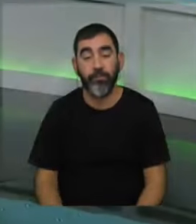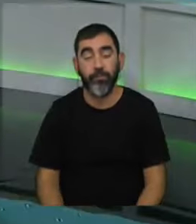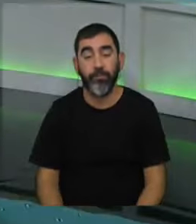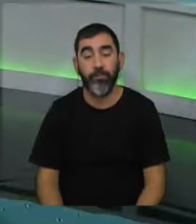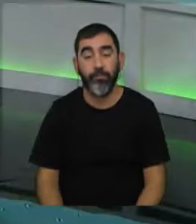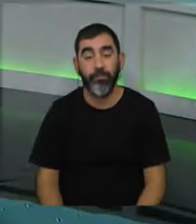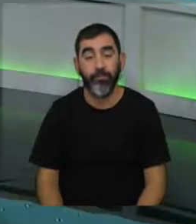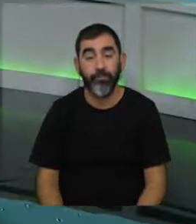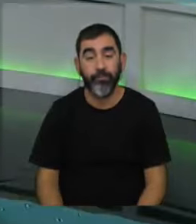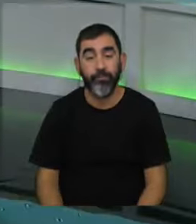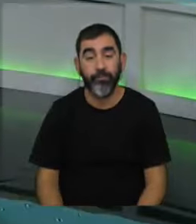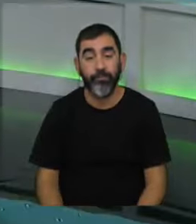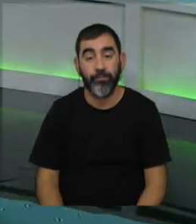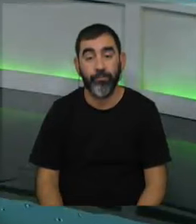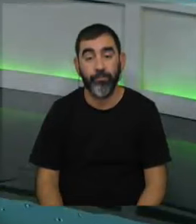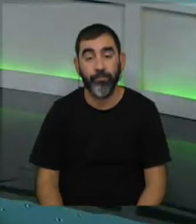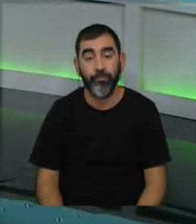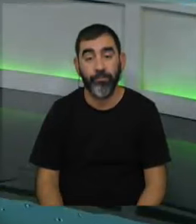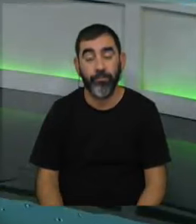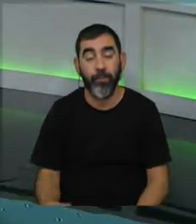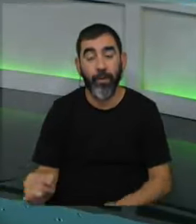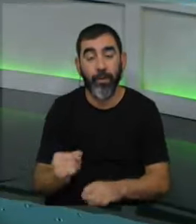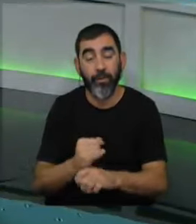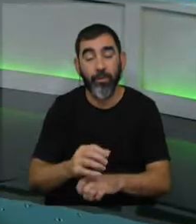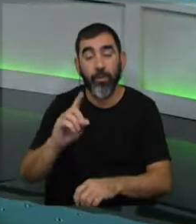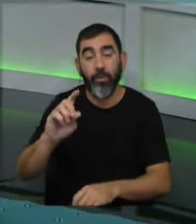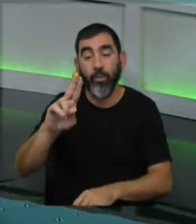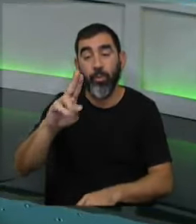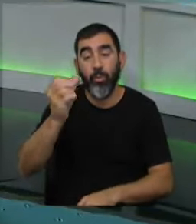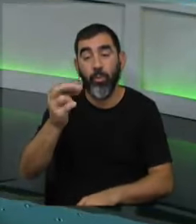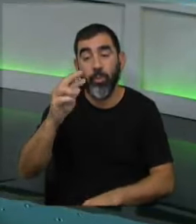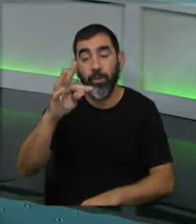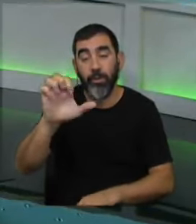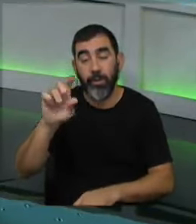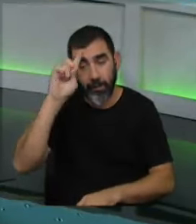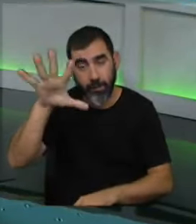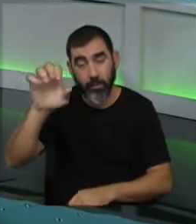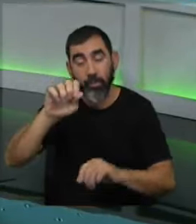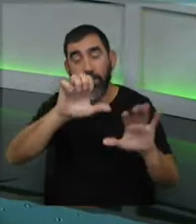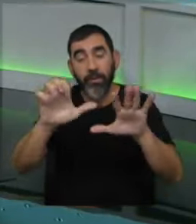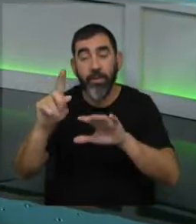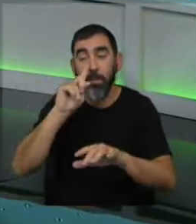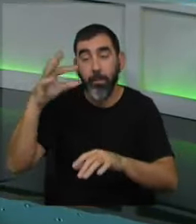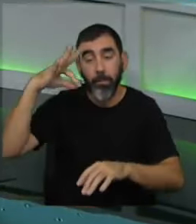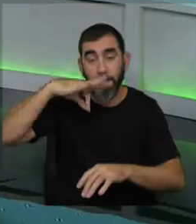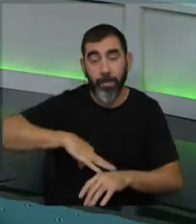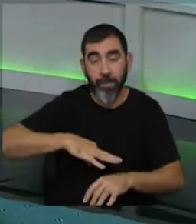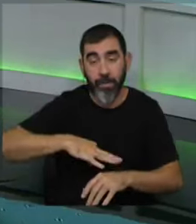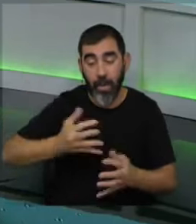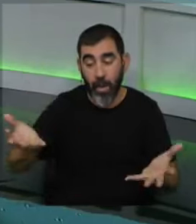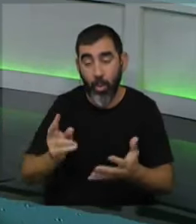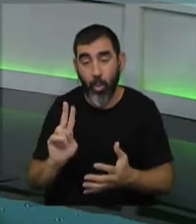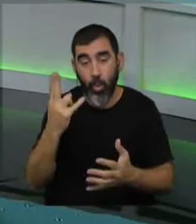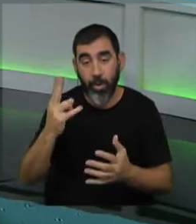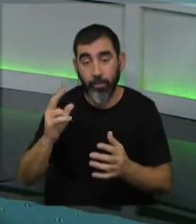2023 y como información complementaria el Instituto cuesta Duarte recordó que 66,000 asalariados hay hoy en